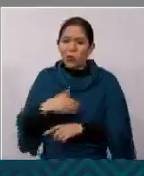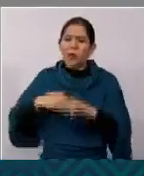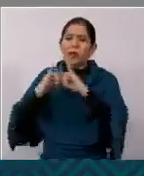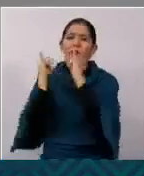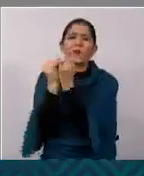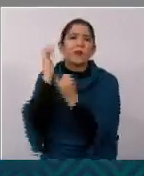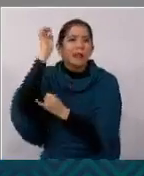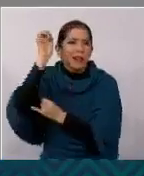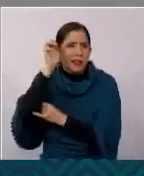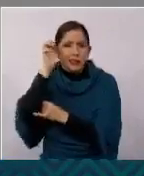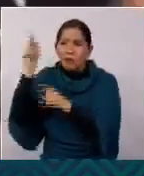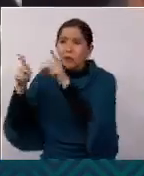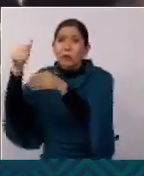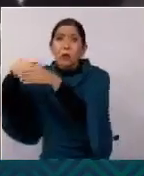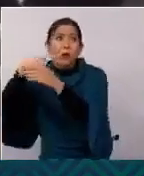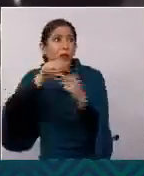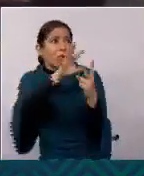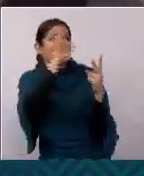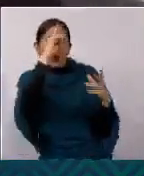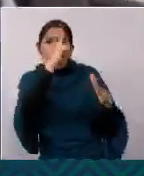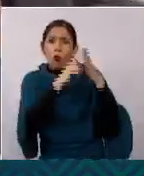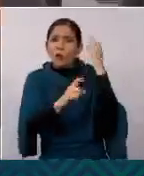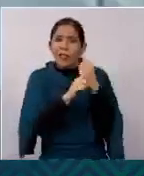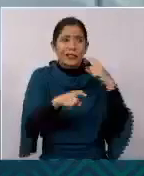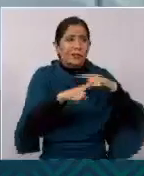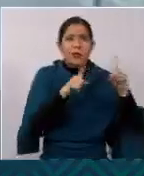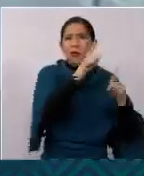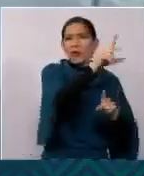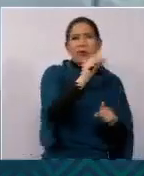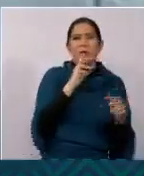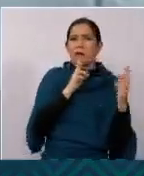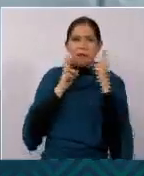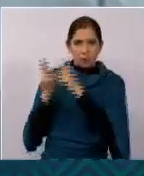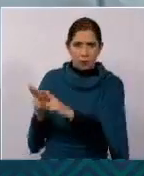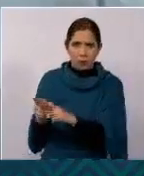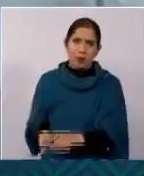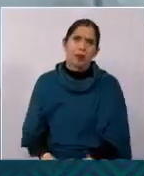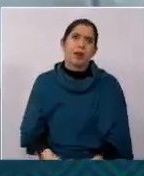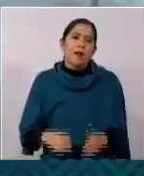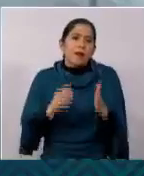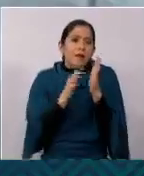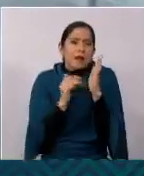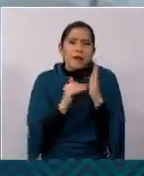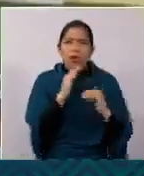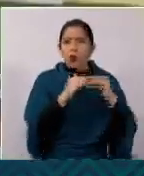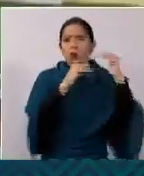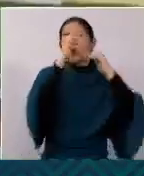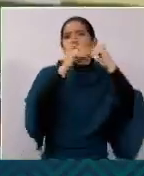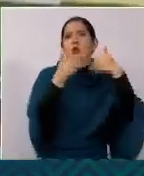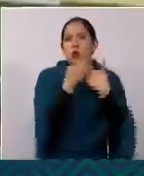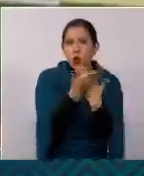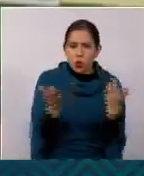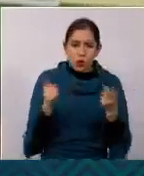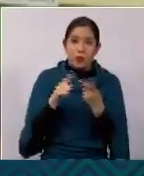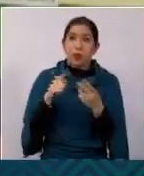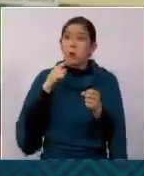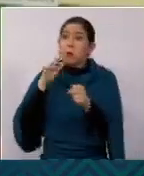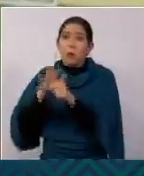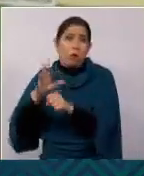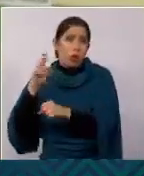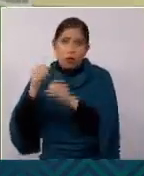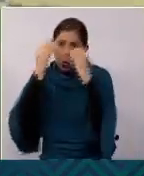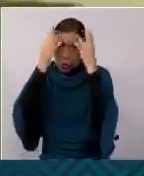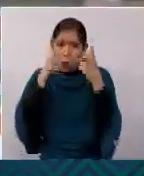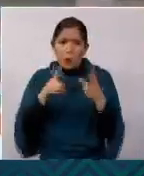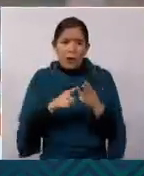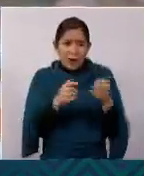está sabiendo responder a ello. Falta de obras de impacto, promesas incumplidas y mala administración de la gestión pública,